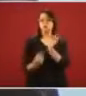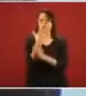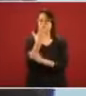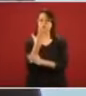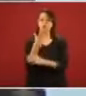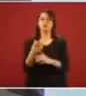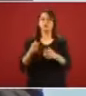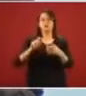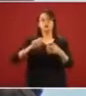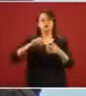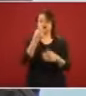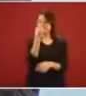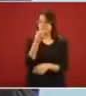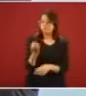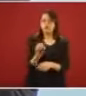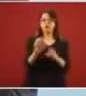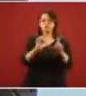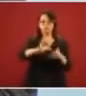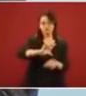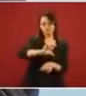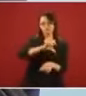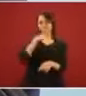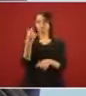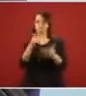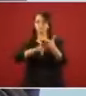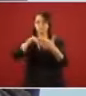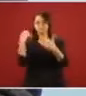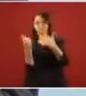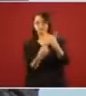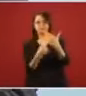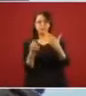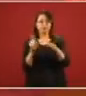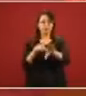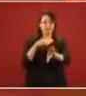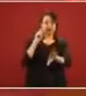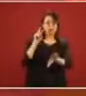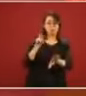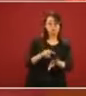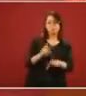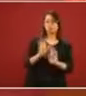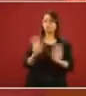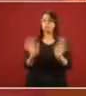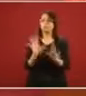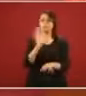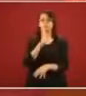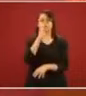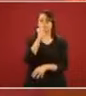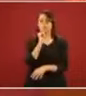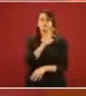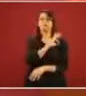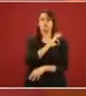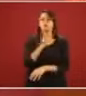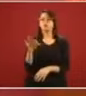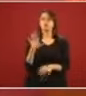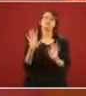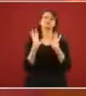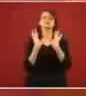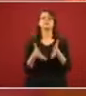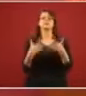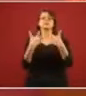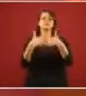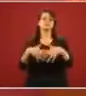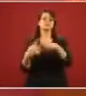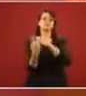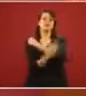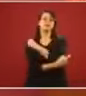lado reverso, por el reverso de la tarjeta, sino ya lo vamos a poder hacer de manera electrónica y vamos a ser muchísimo